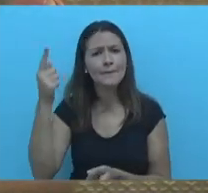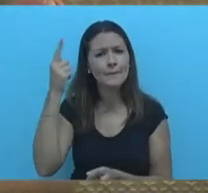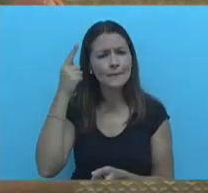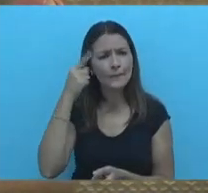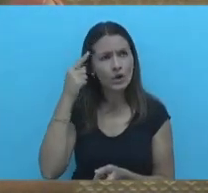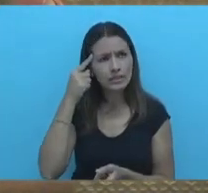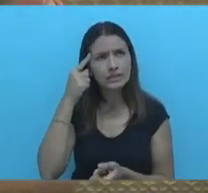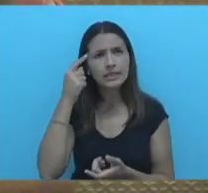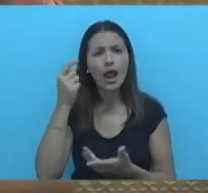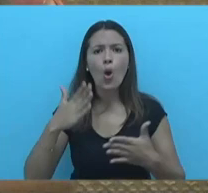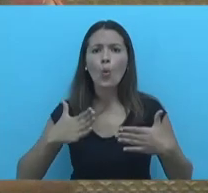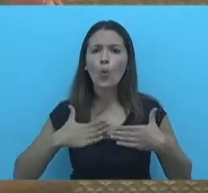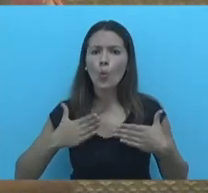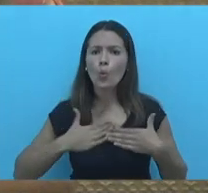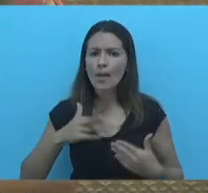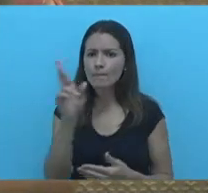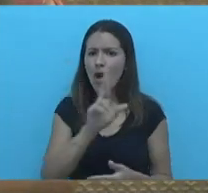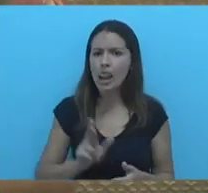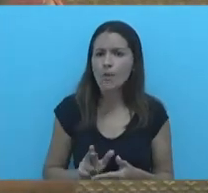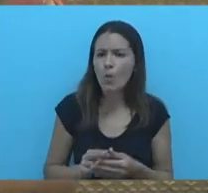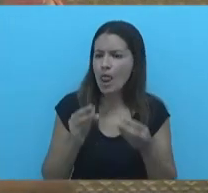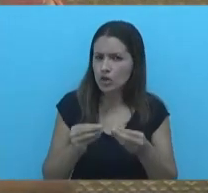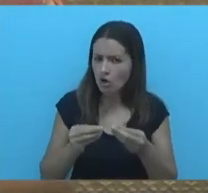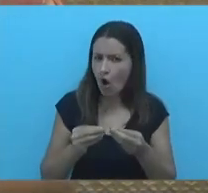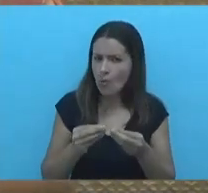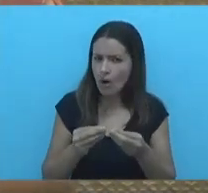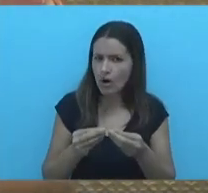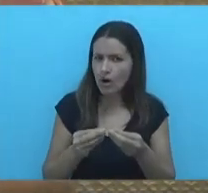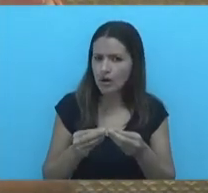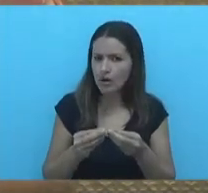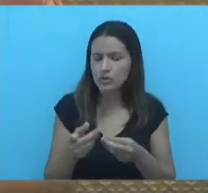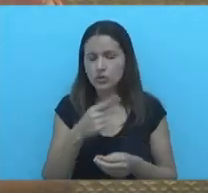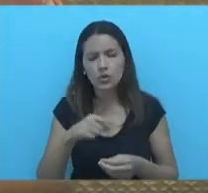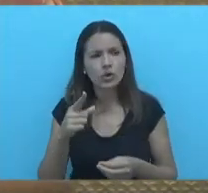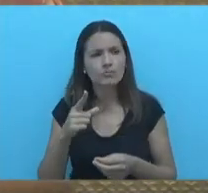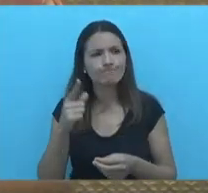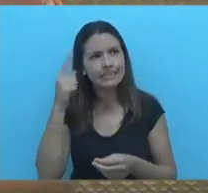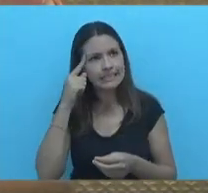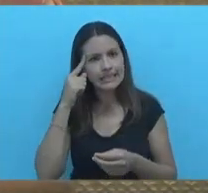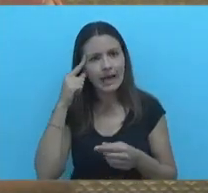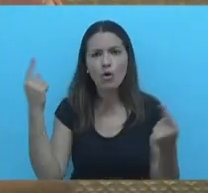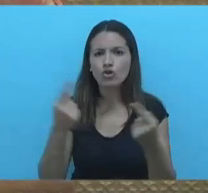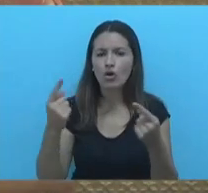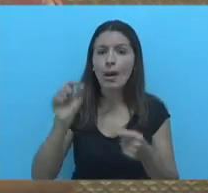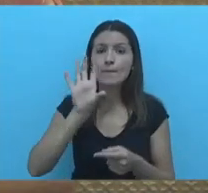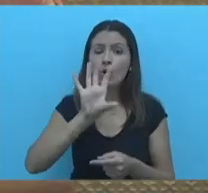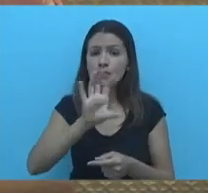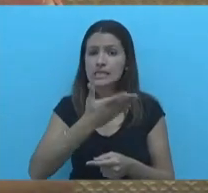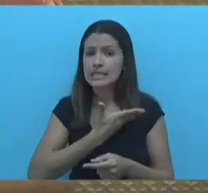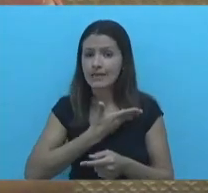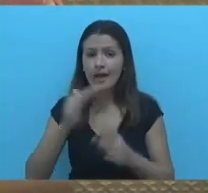mujer. Nosotros sostenemos que hay una hipocresía enorme en la historia política de la Iglesia de la provincia de Santa Fe